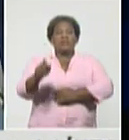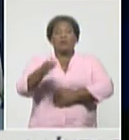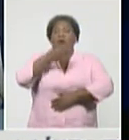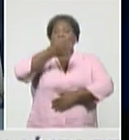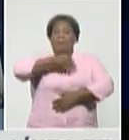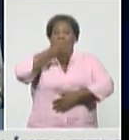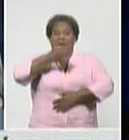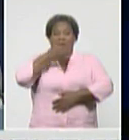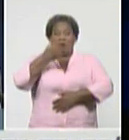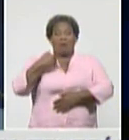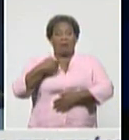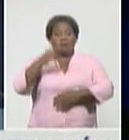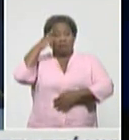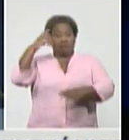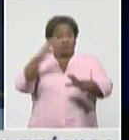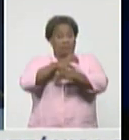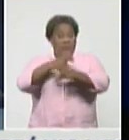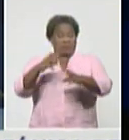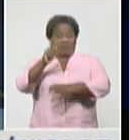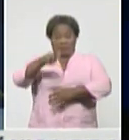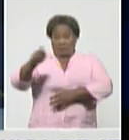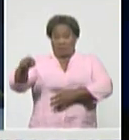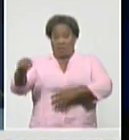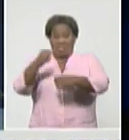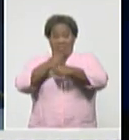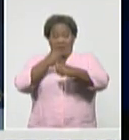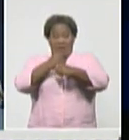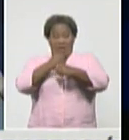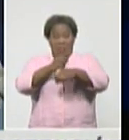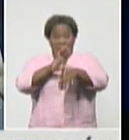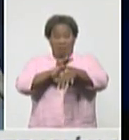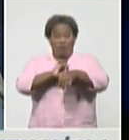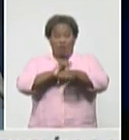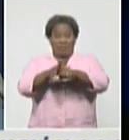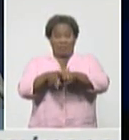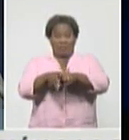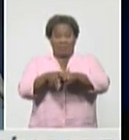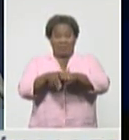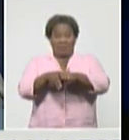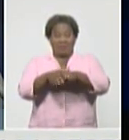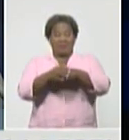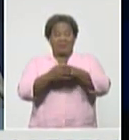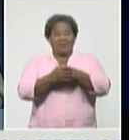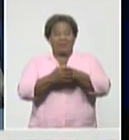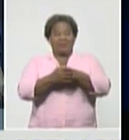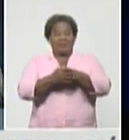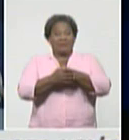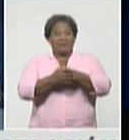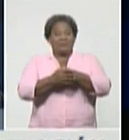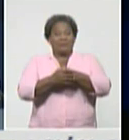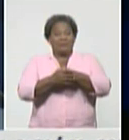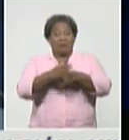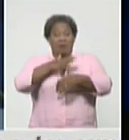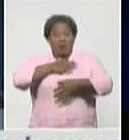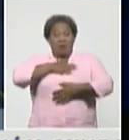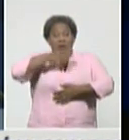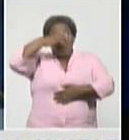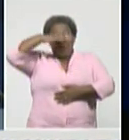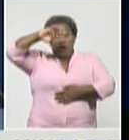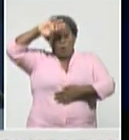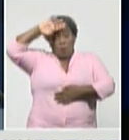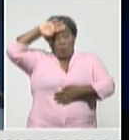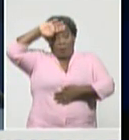con los científicos que están trabajando esta pandemia, pues en nuestro país ella nos